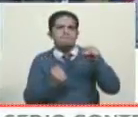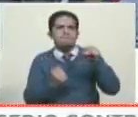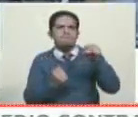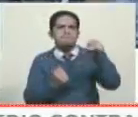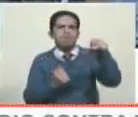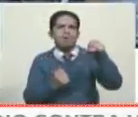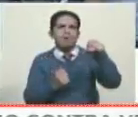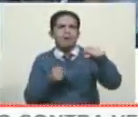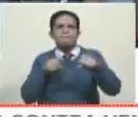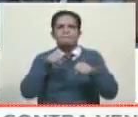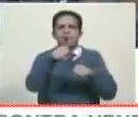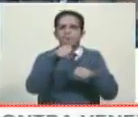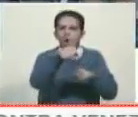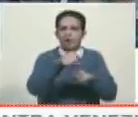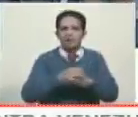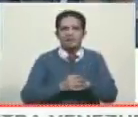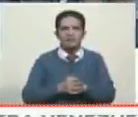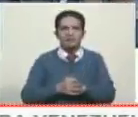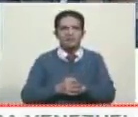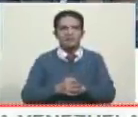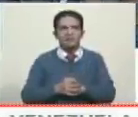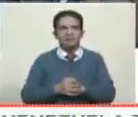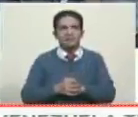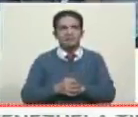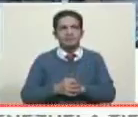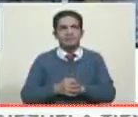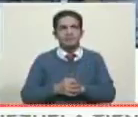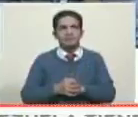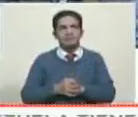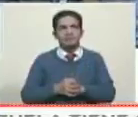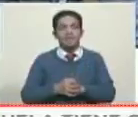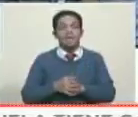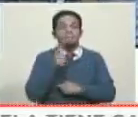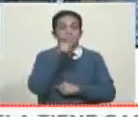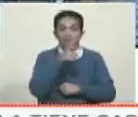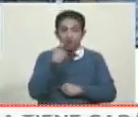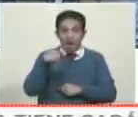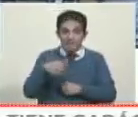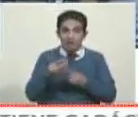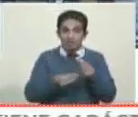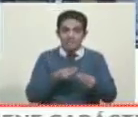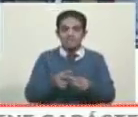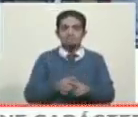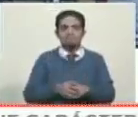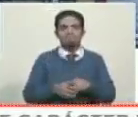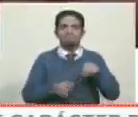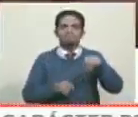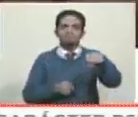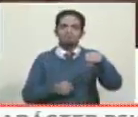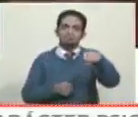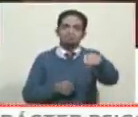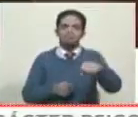12 si los de aquí adentro lo hacen 1 2